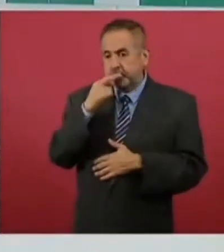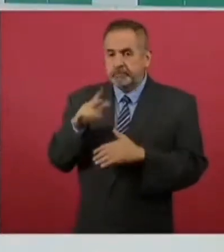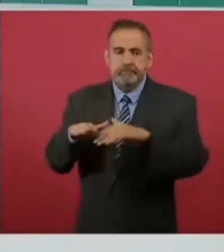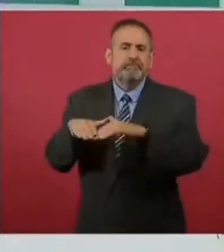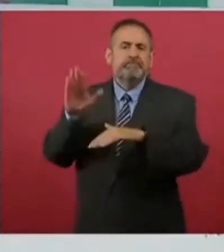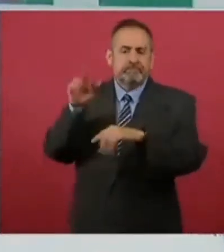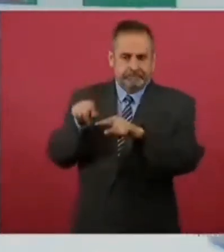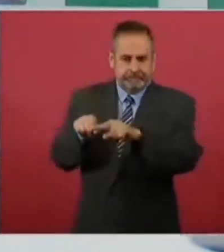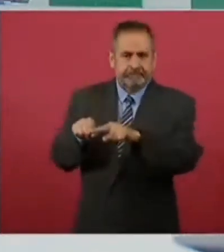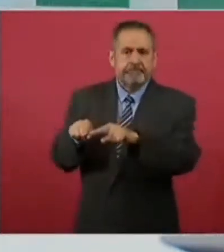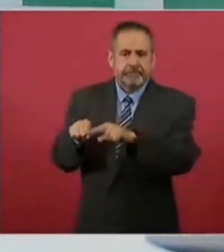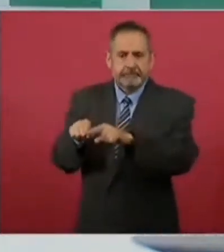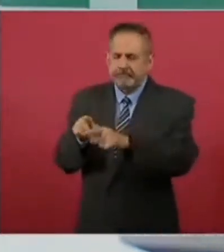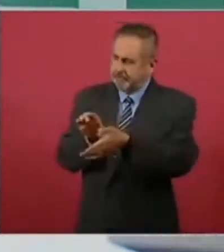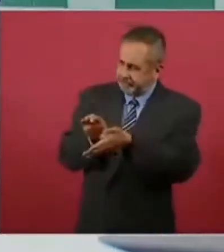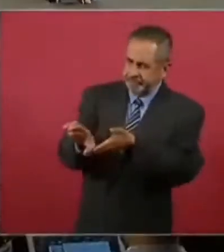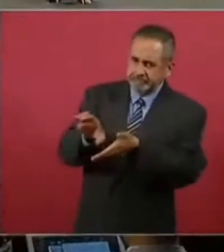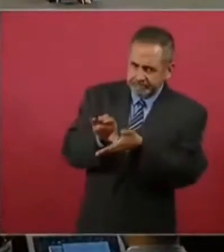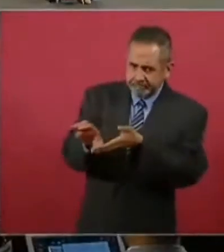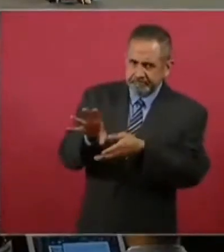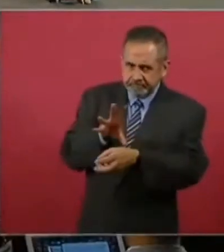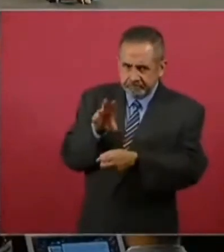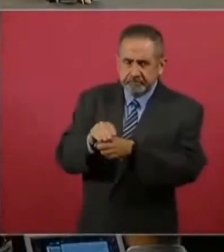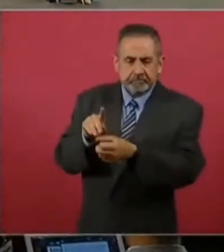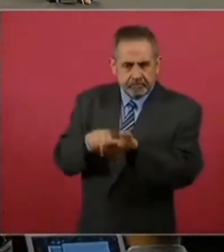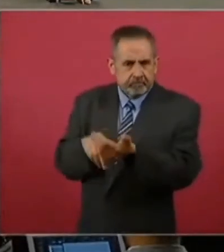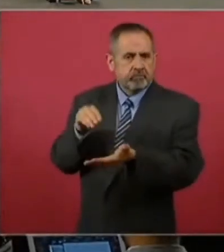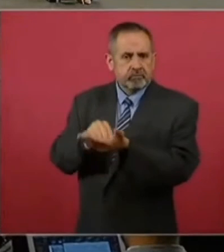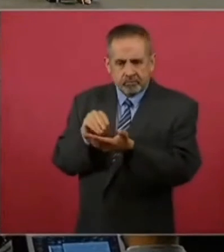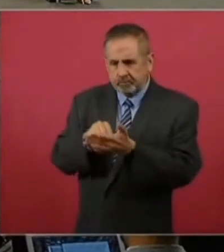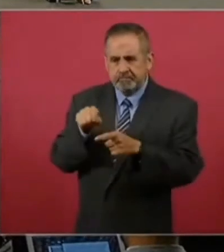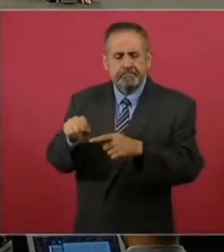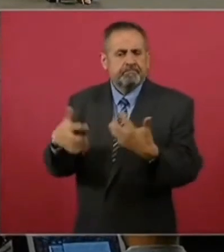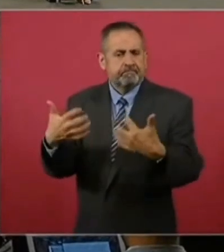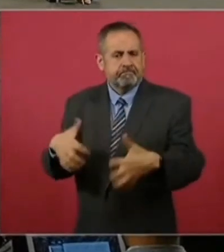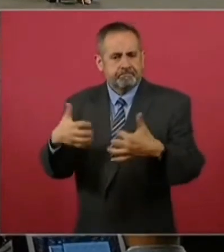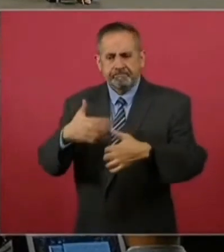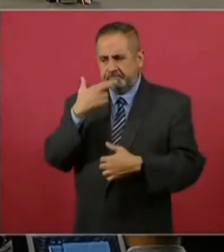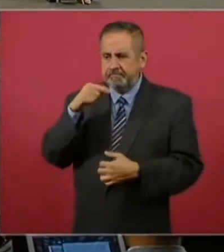65%, pero seguimos invirtiendo y van a seguir